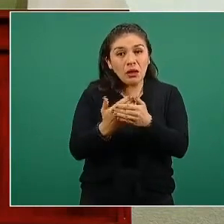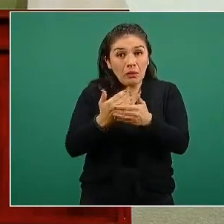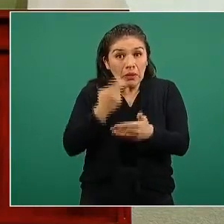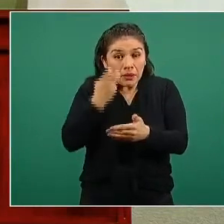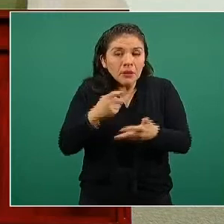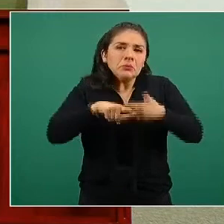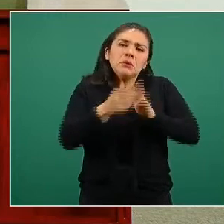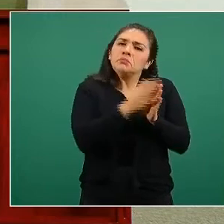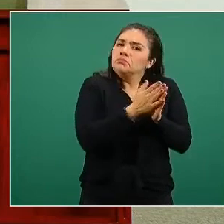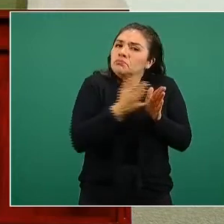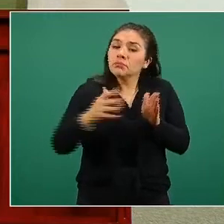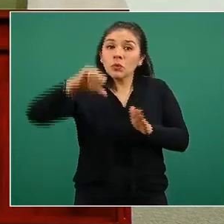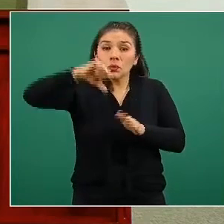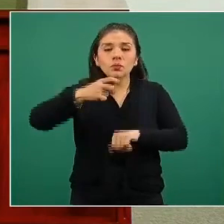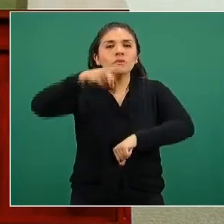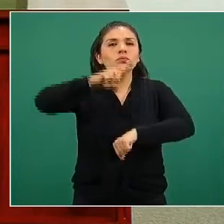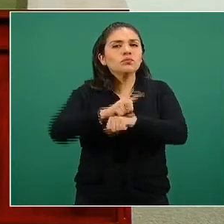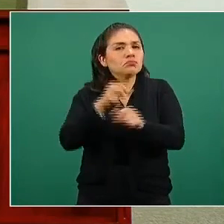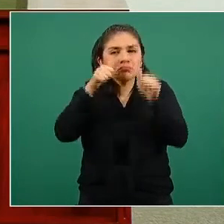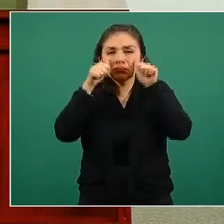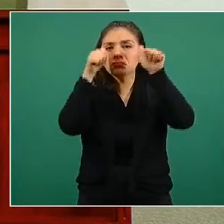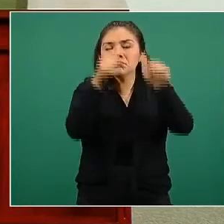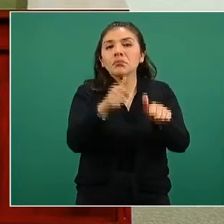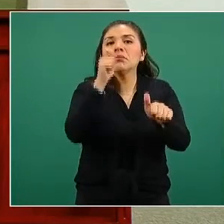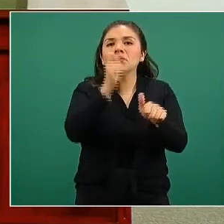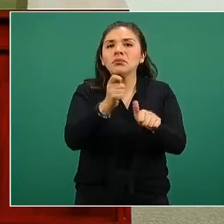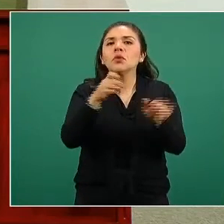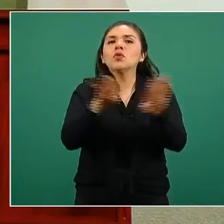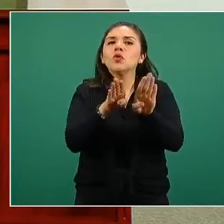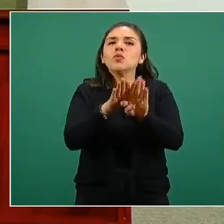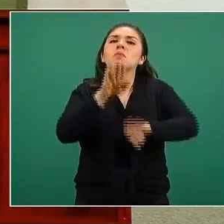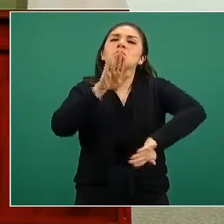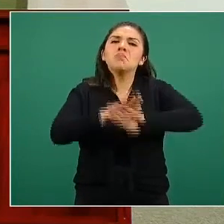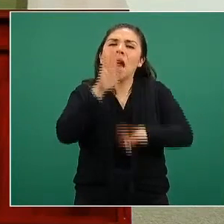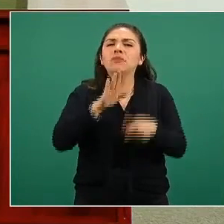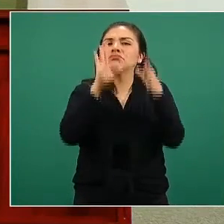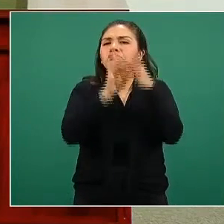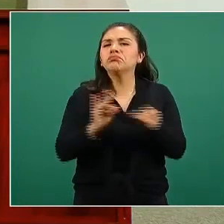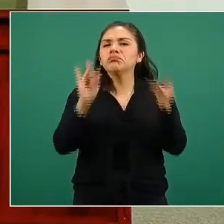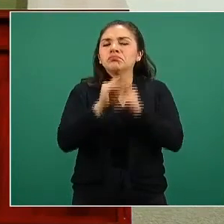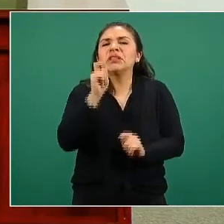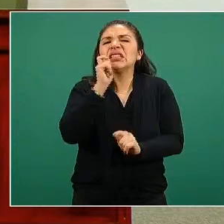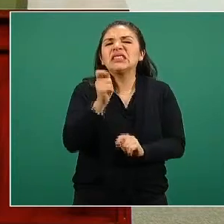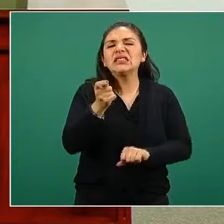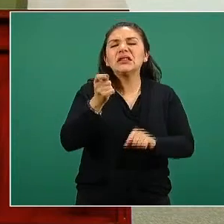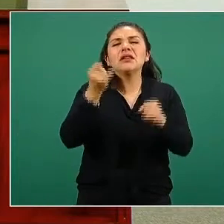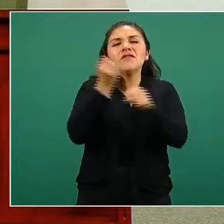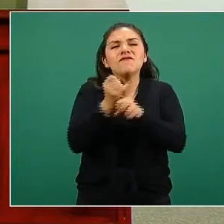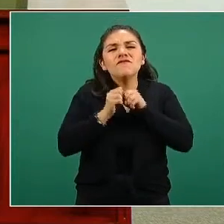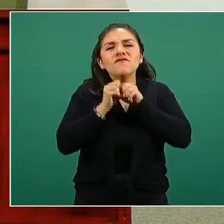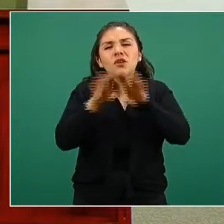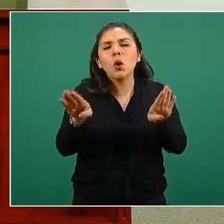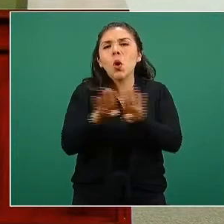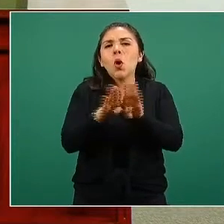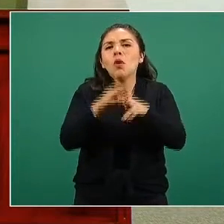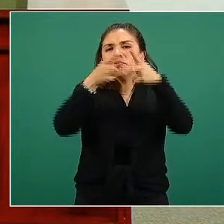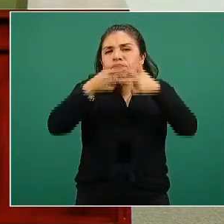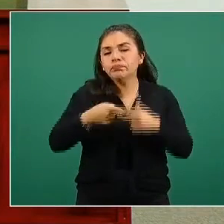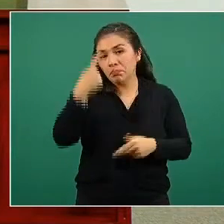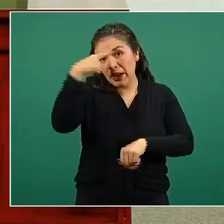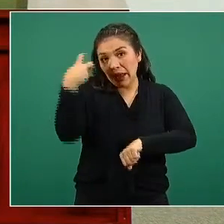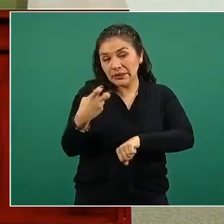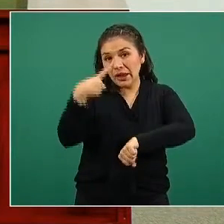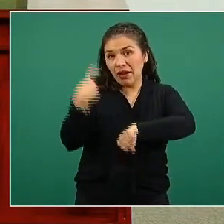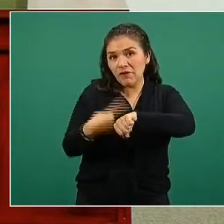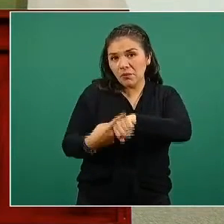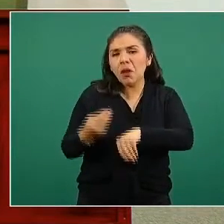bueno, el día de hoy nos enfocaremos prácticamente a actualizar los datos estadísticos de la epidemia, el comportamiento